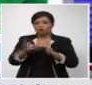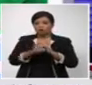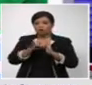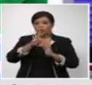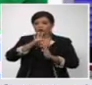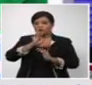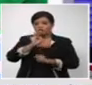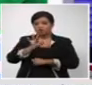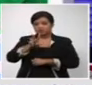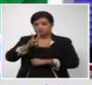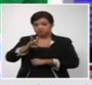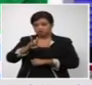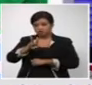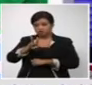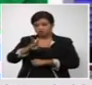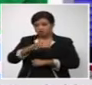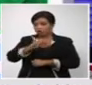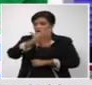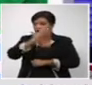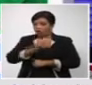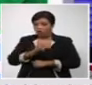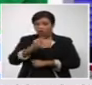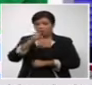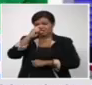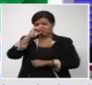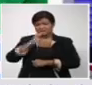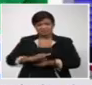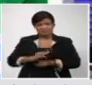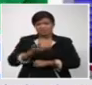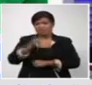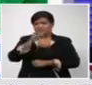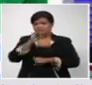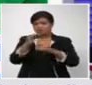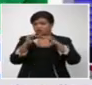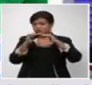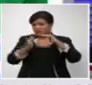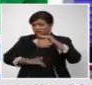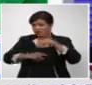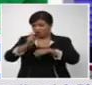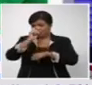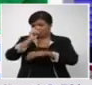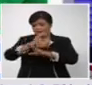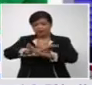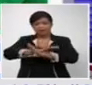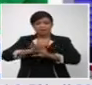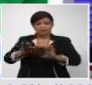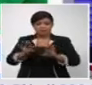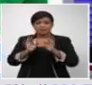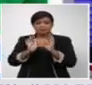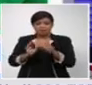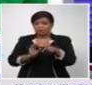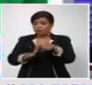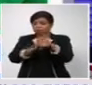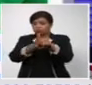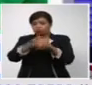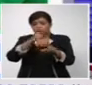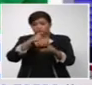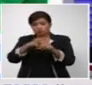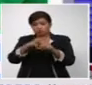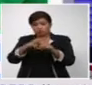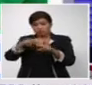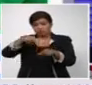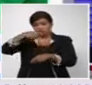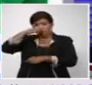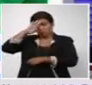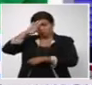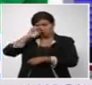4.482 jóvenes, niños de 18 años y menos que han sido diagnosticados en Cuba con la